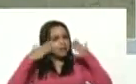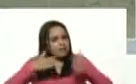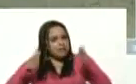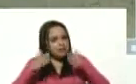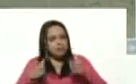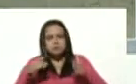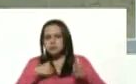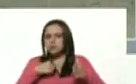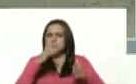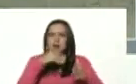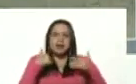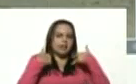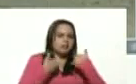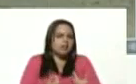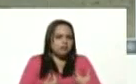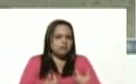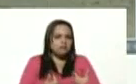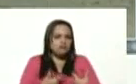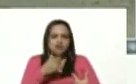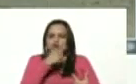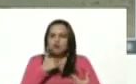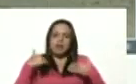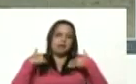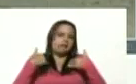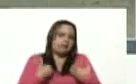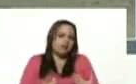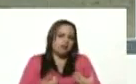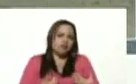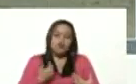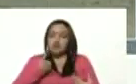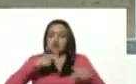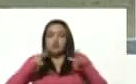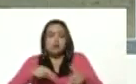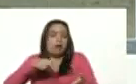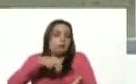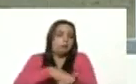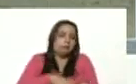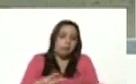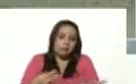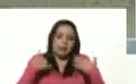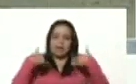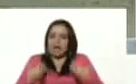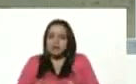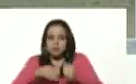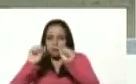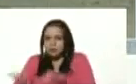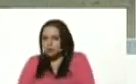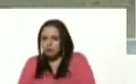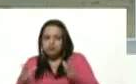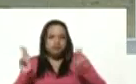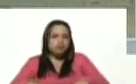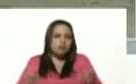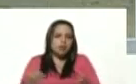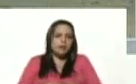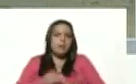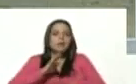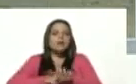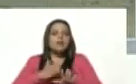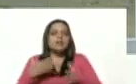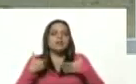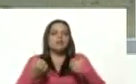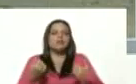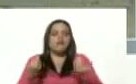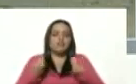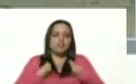cansar, yo no me voy a rendir. Yo no me rindo, compadre. No me canso. Porque es la salud y la vida de un